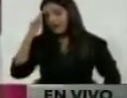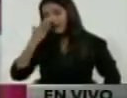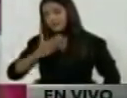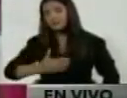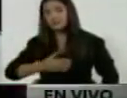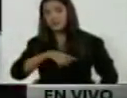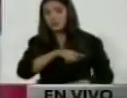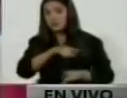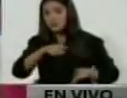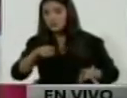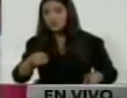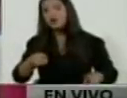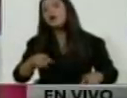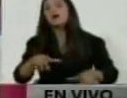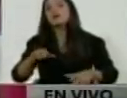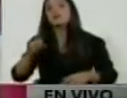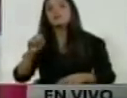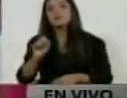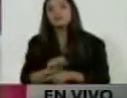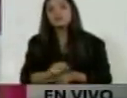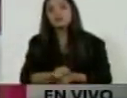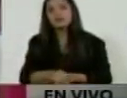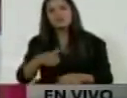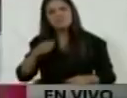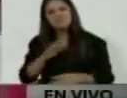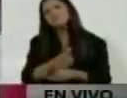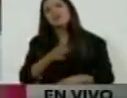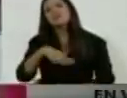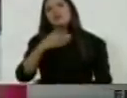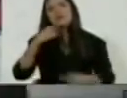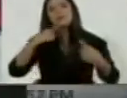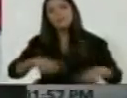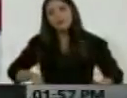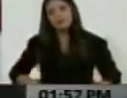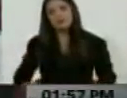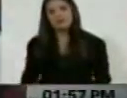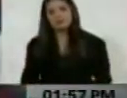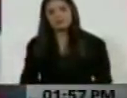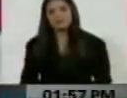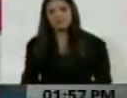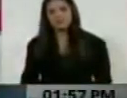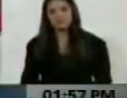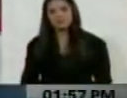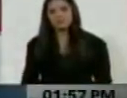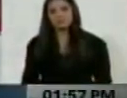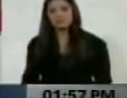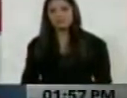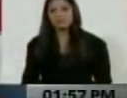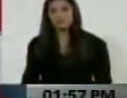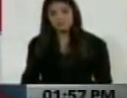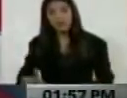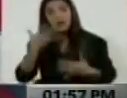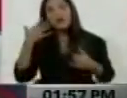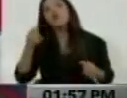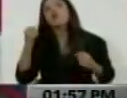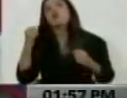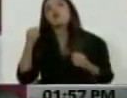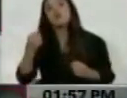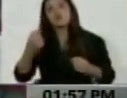a morder el polvo en Santa Inés de la derrota, y levantó el orgullo